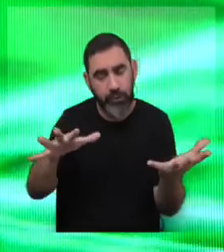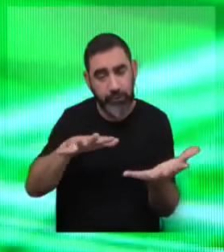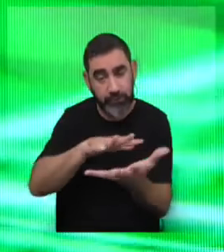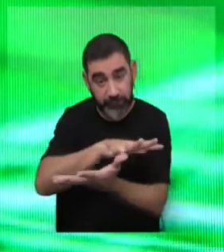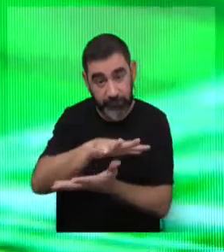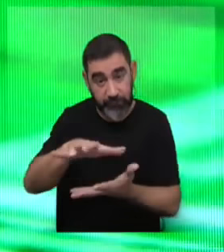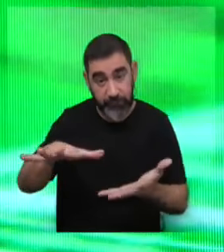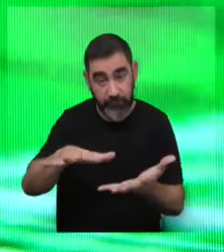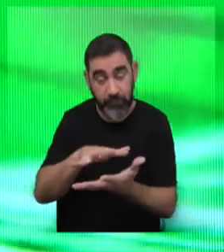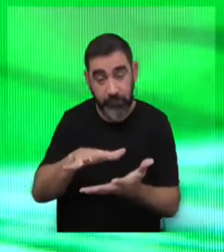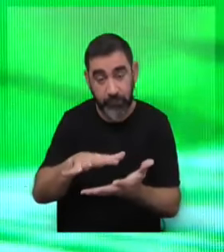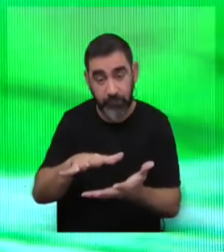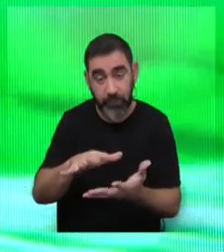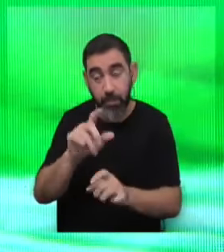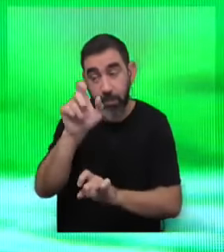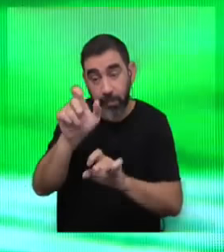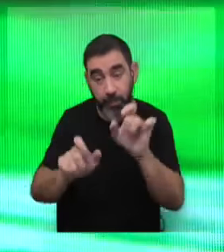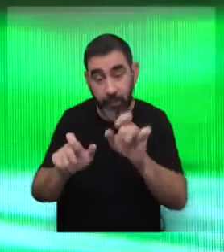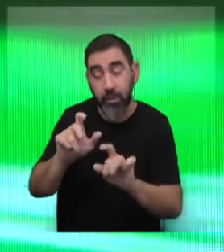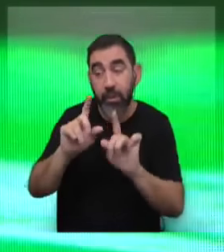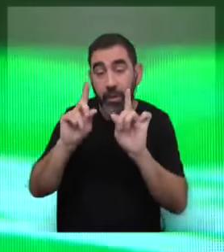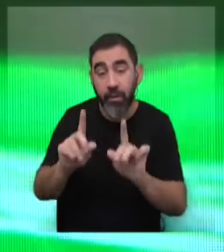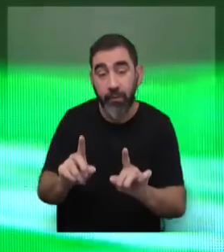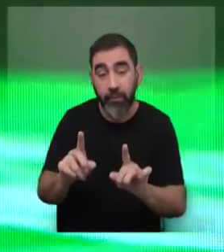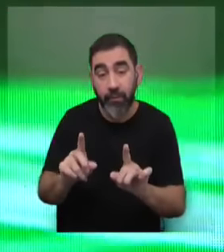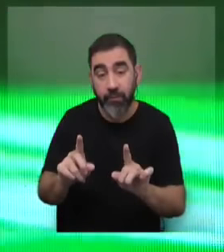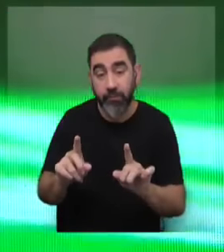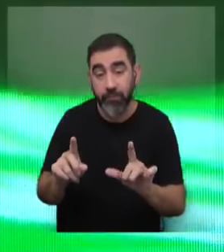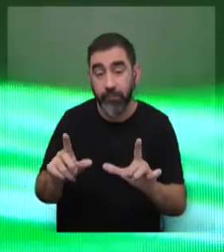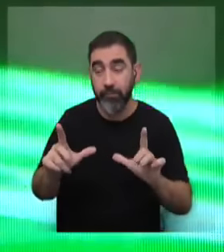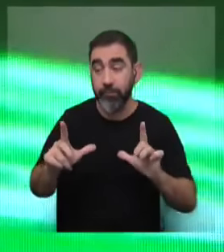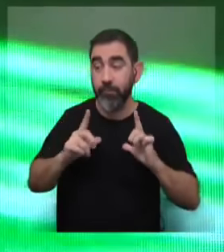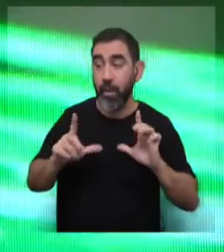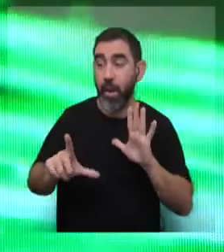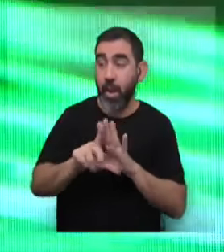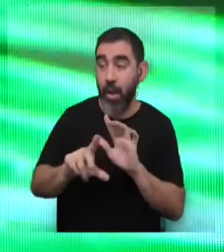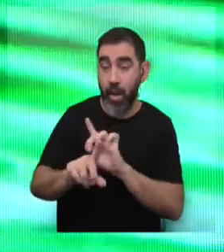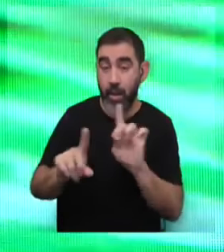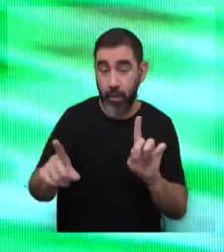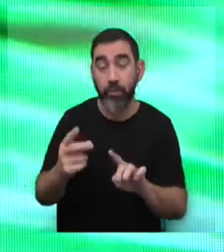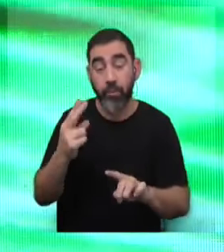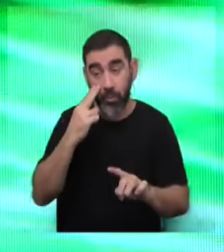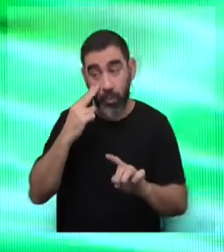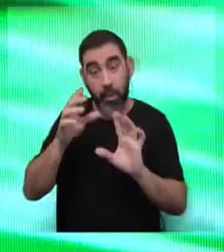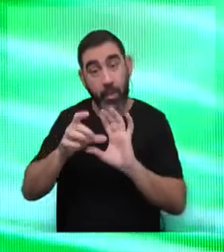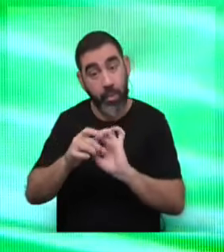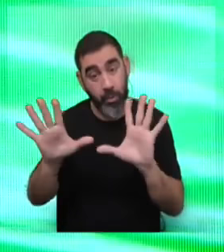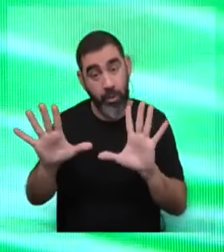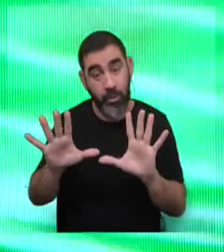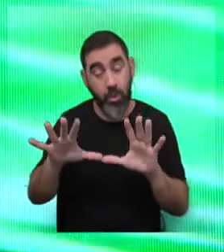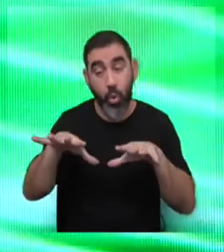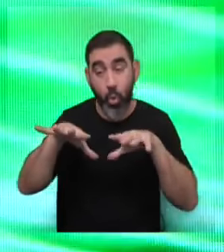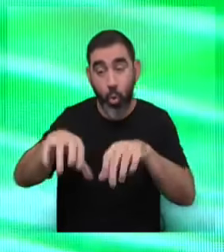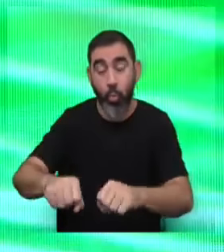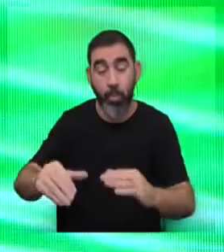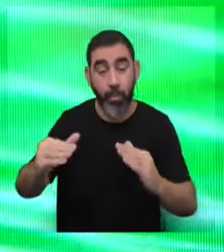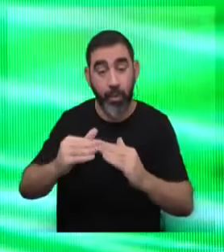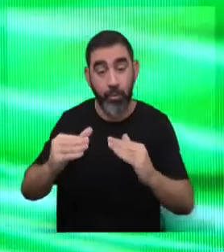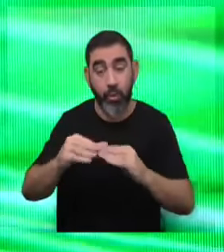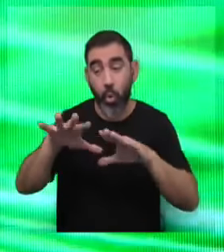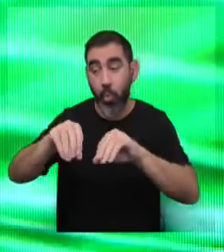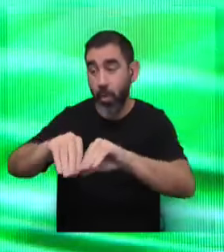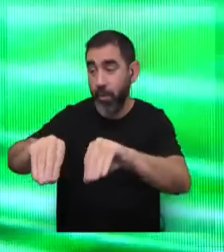donde hay muchos sujetos que deben salir del espacio de la legalidad Y esto es un problema para la democracia ocupaciones de viviendas ocupaciones de